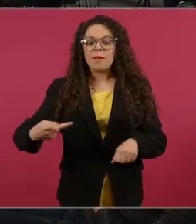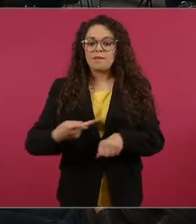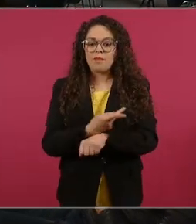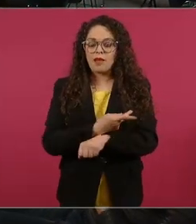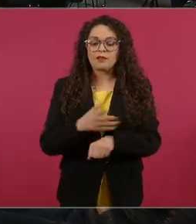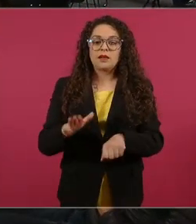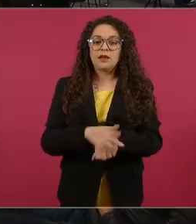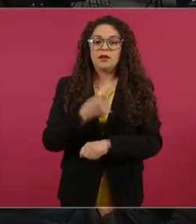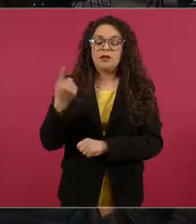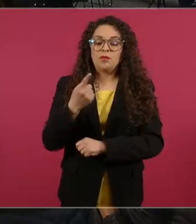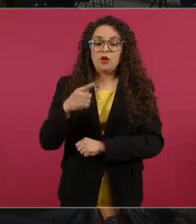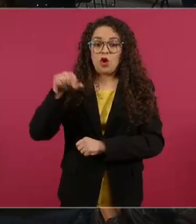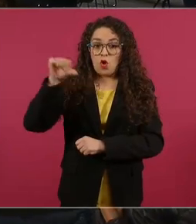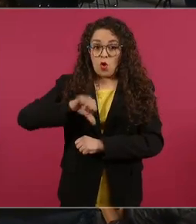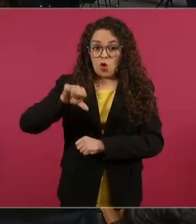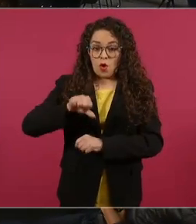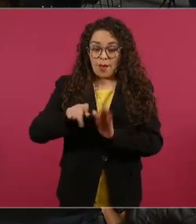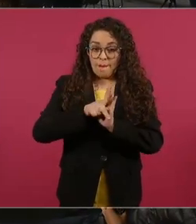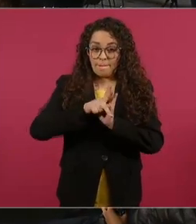y también nosotros estamos